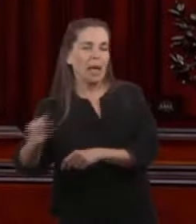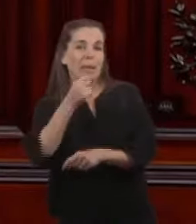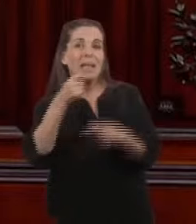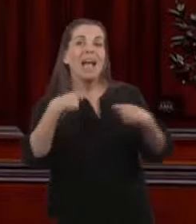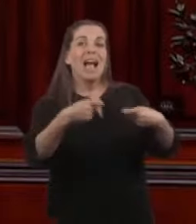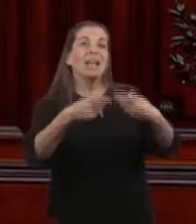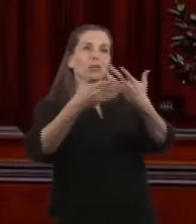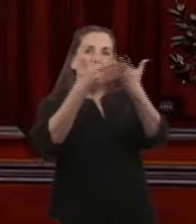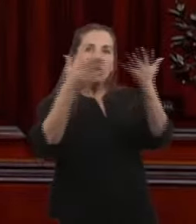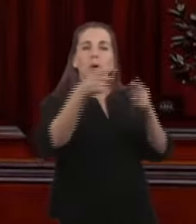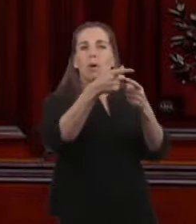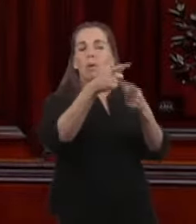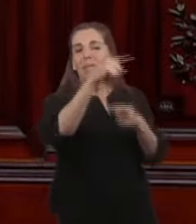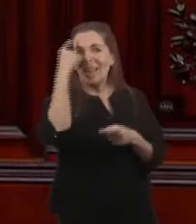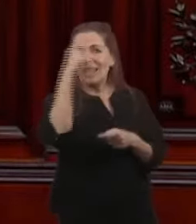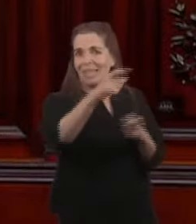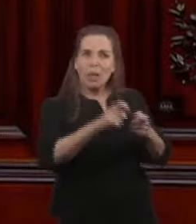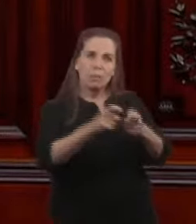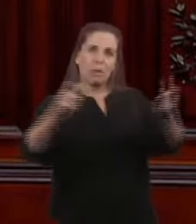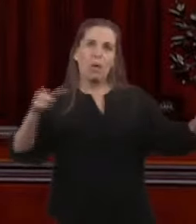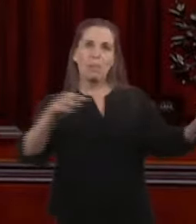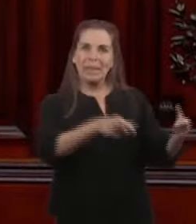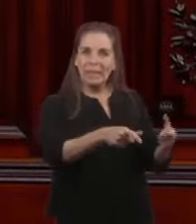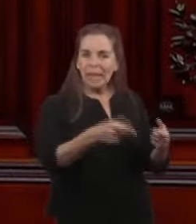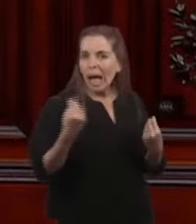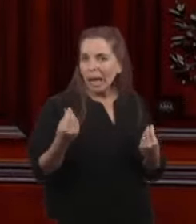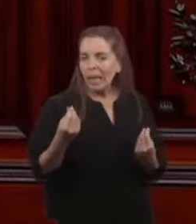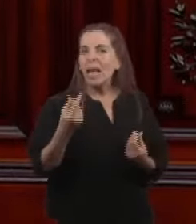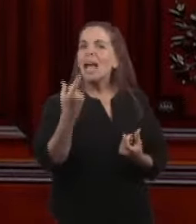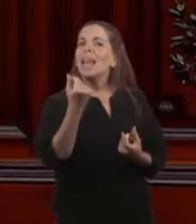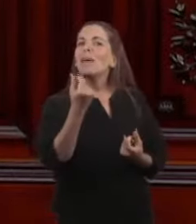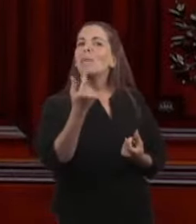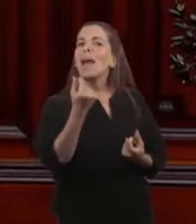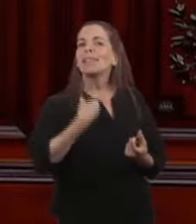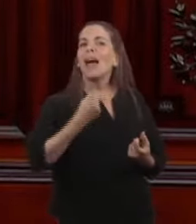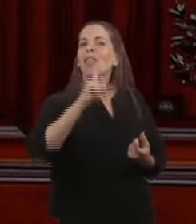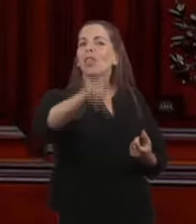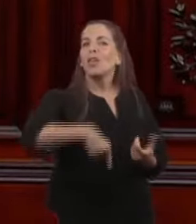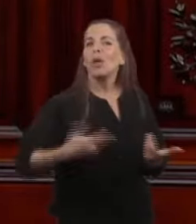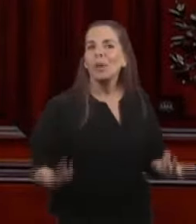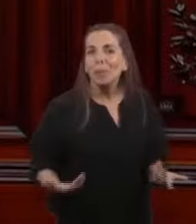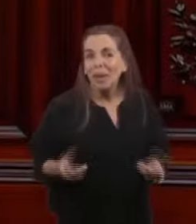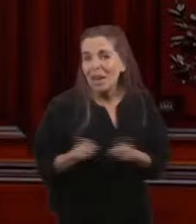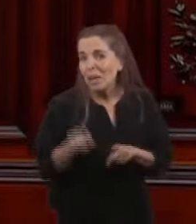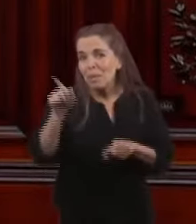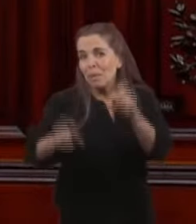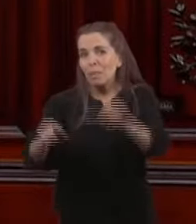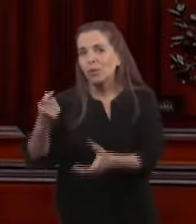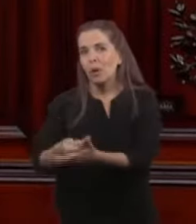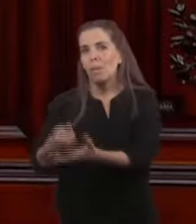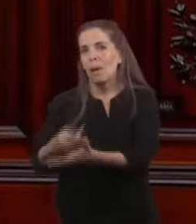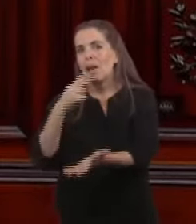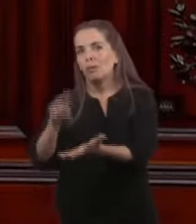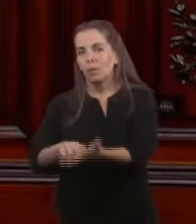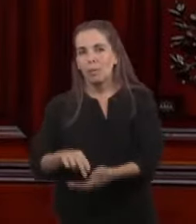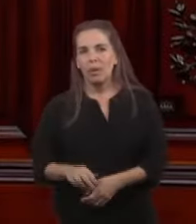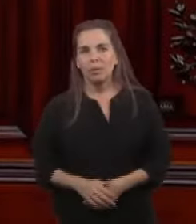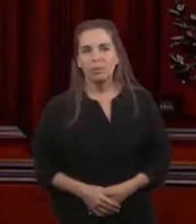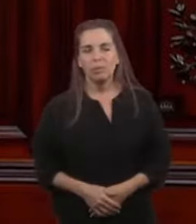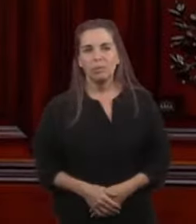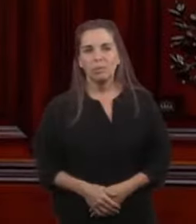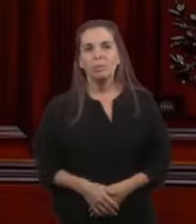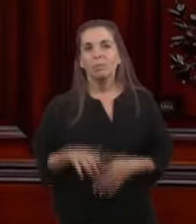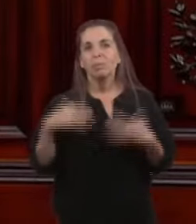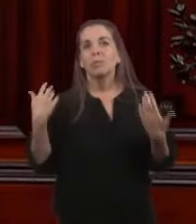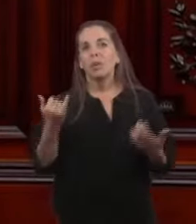público le está poniendo la plata en un bolsillo a la gente gente para sacarle el doble por el otro bolsillo por eso